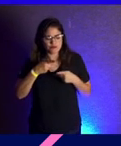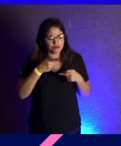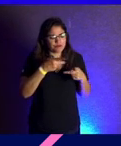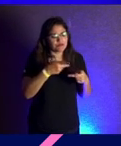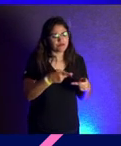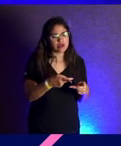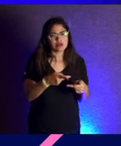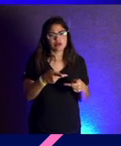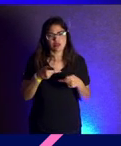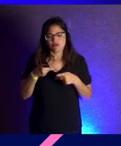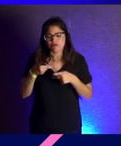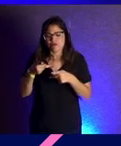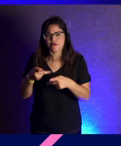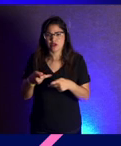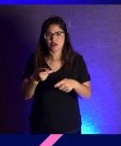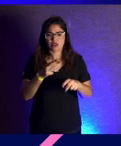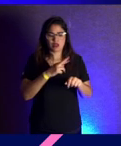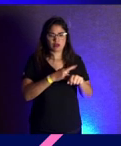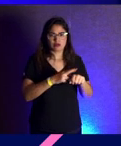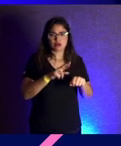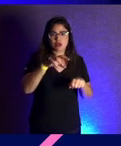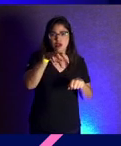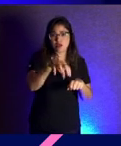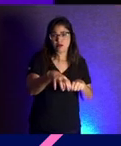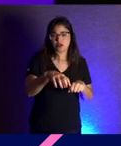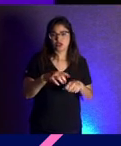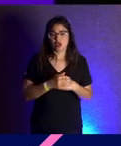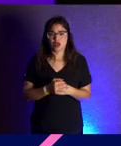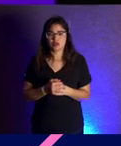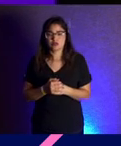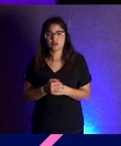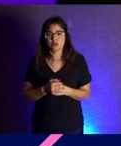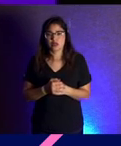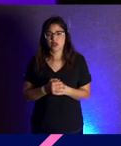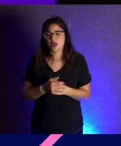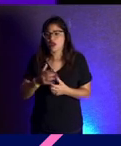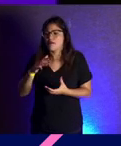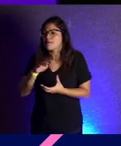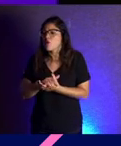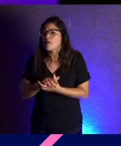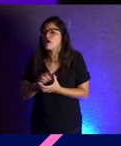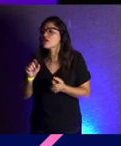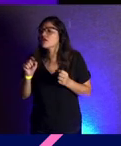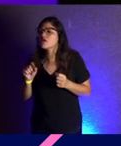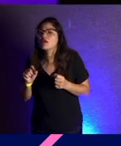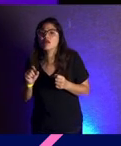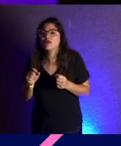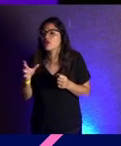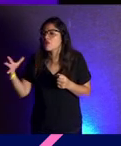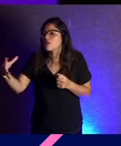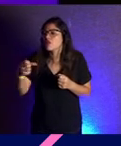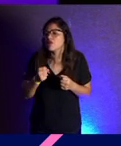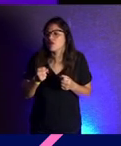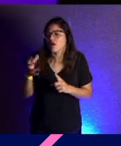estado de la ciudad es el visto toda la estrategia de la gestión de poder estar utilizada en el instituto de la